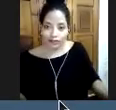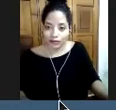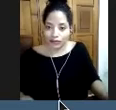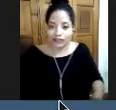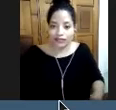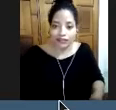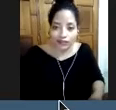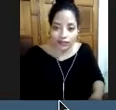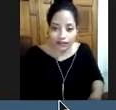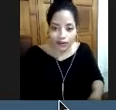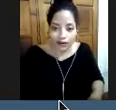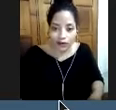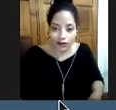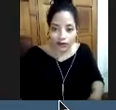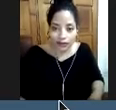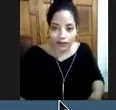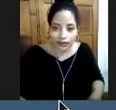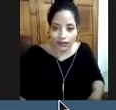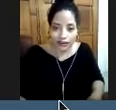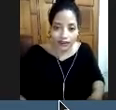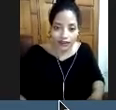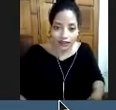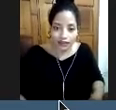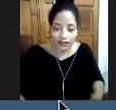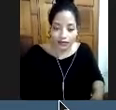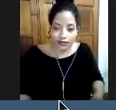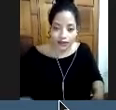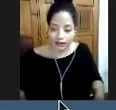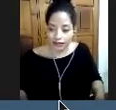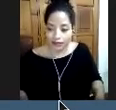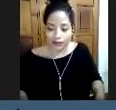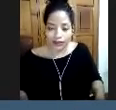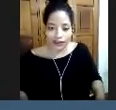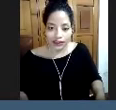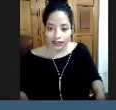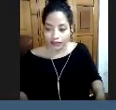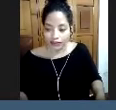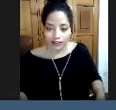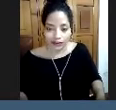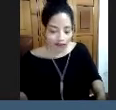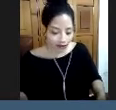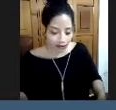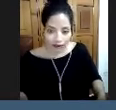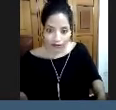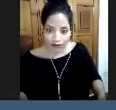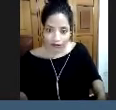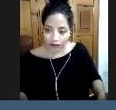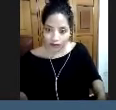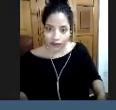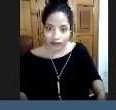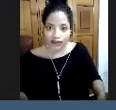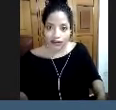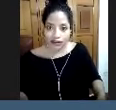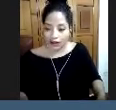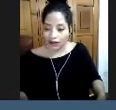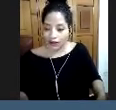Santos, vamos a ver si Santos logró recuperarse de la caída para ver si puede hacernos el favor de responder la misma